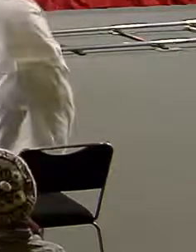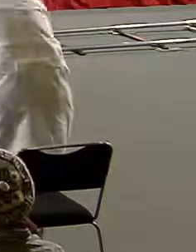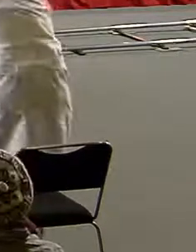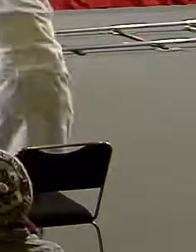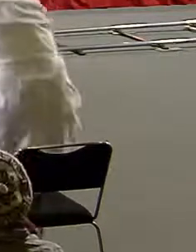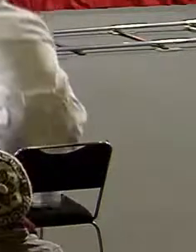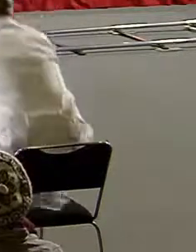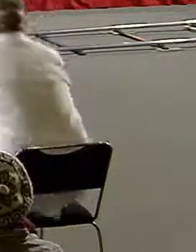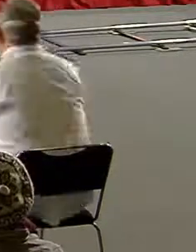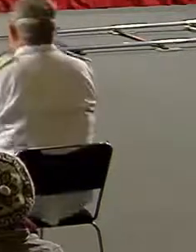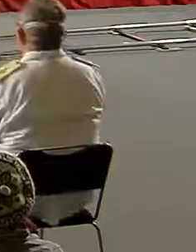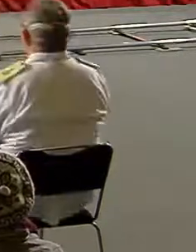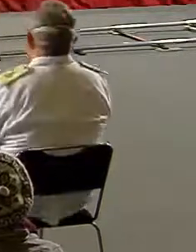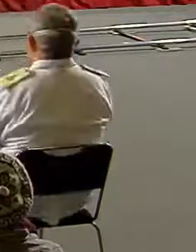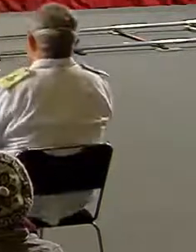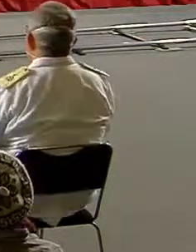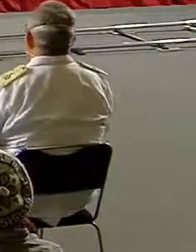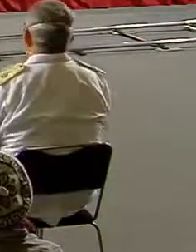Siéntese, por favor.